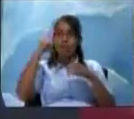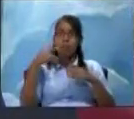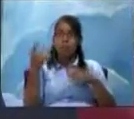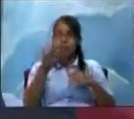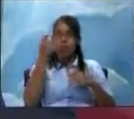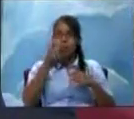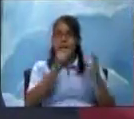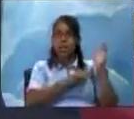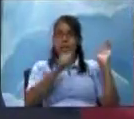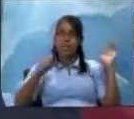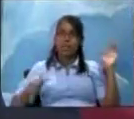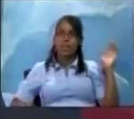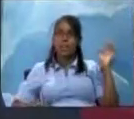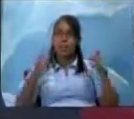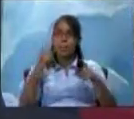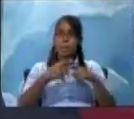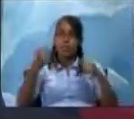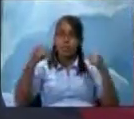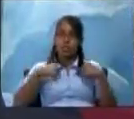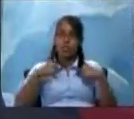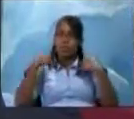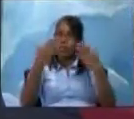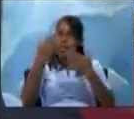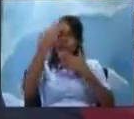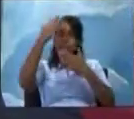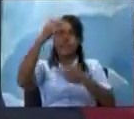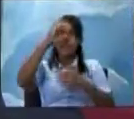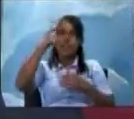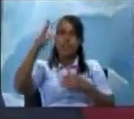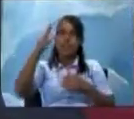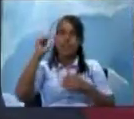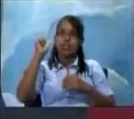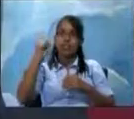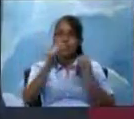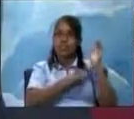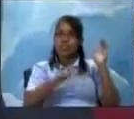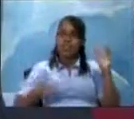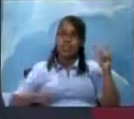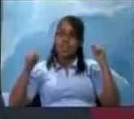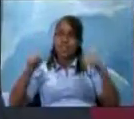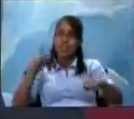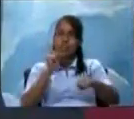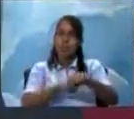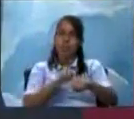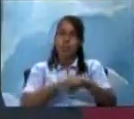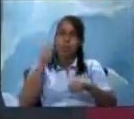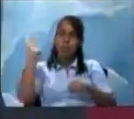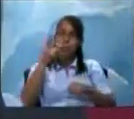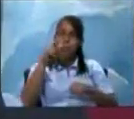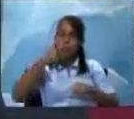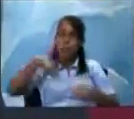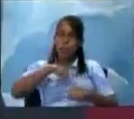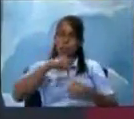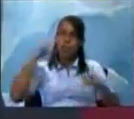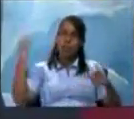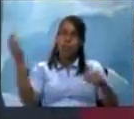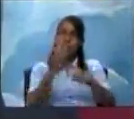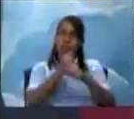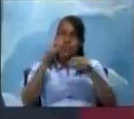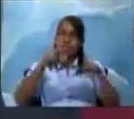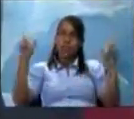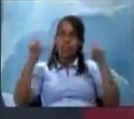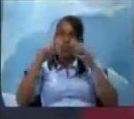para buscar al Señor. Pero yo le daría gracias a Dios si el Señor en estos momentos viniera y nos encontrara en